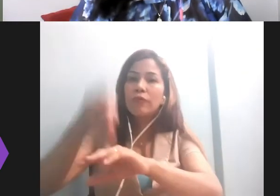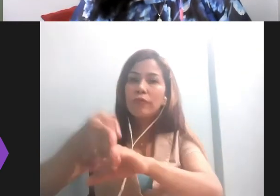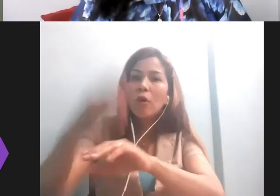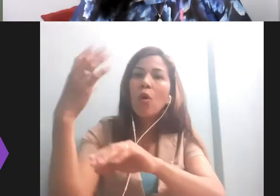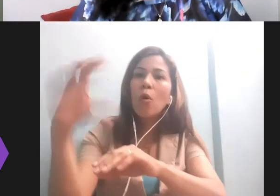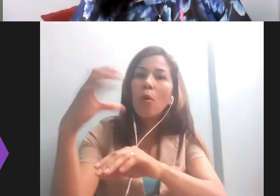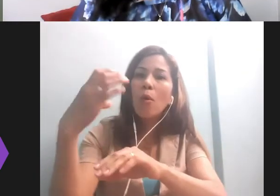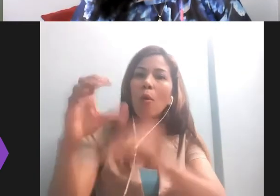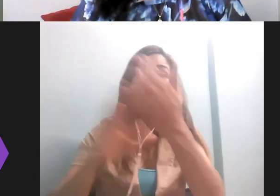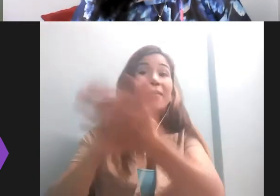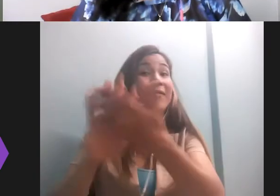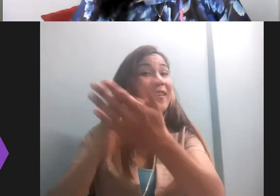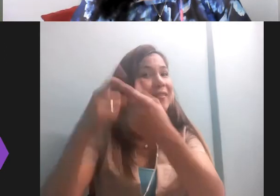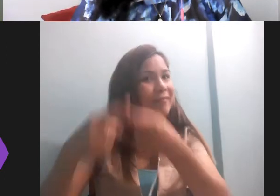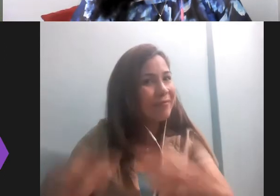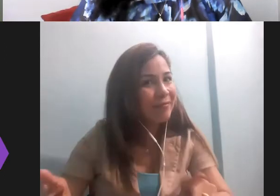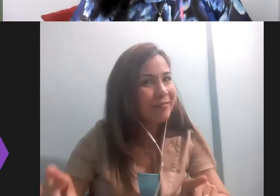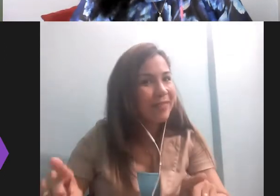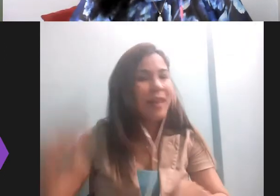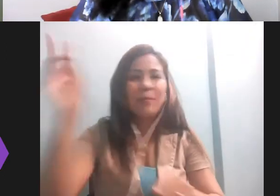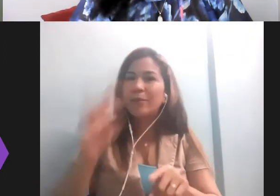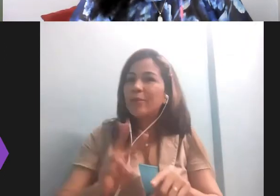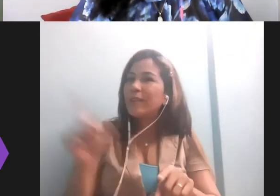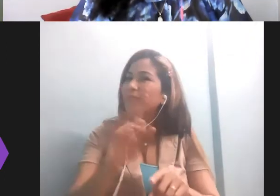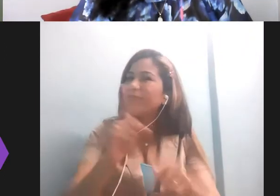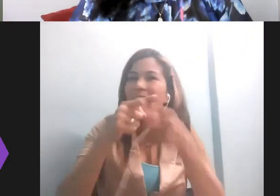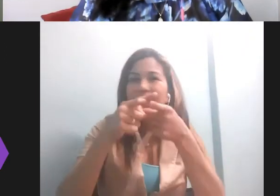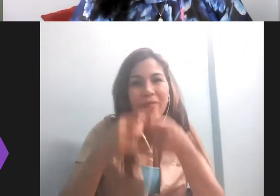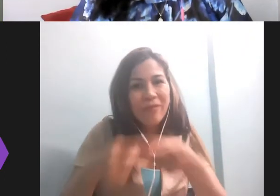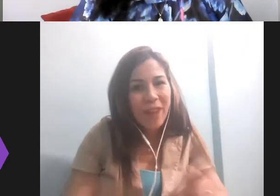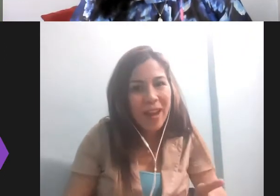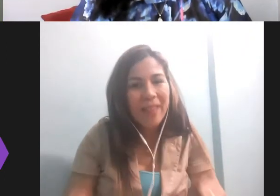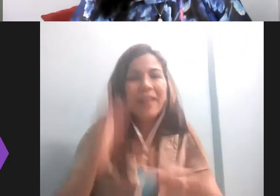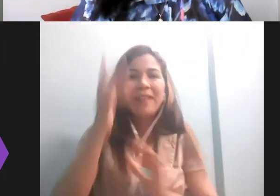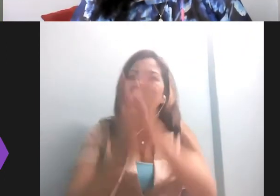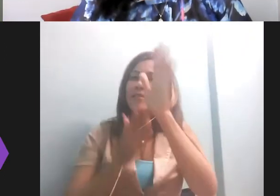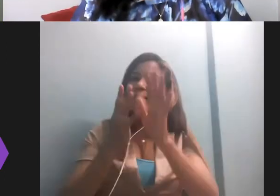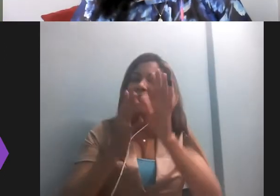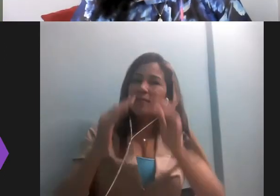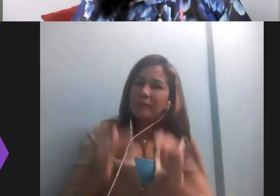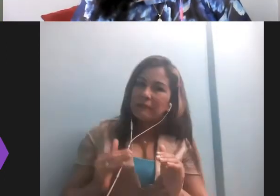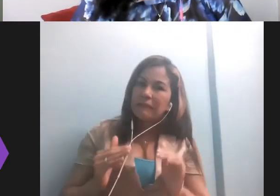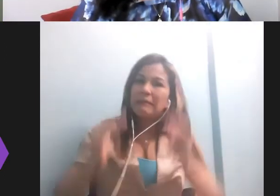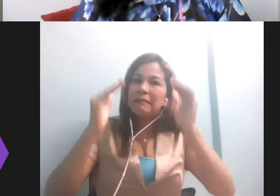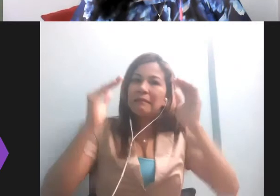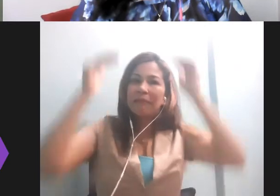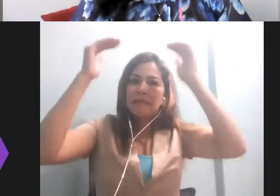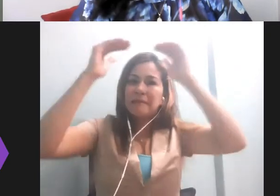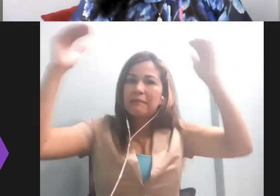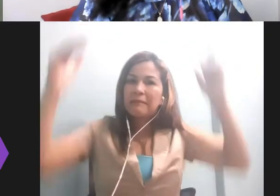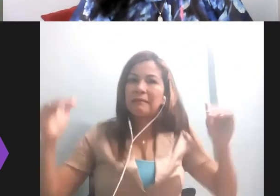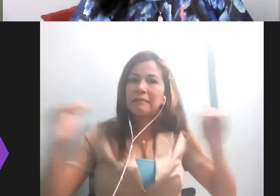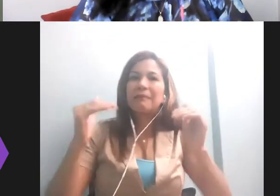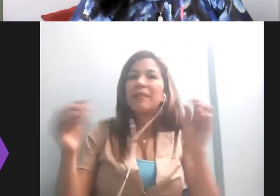señas completamente diferentes. Incluso la ubicación manual, el uso del espacio, va a ser completamente